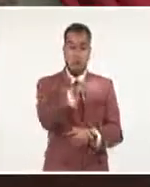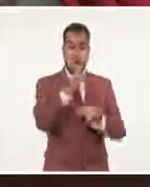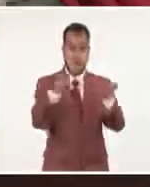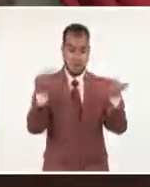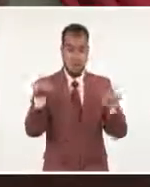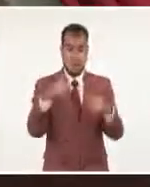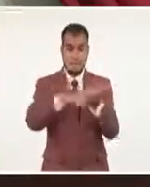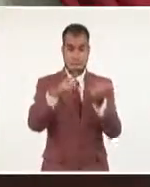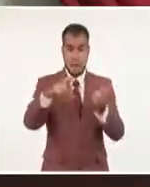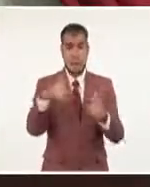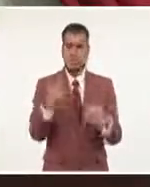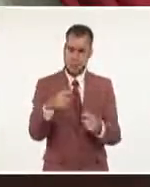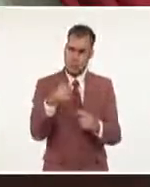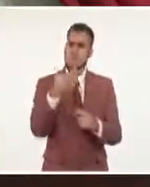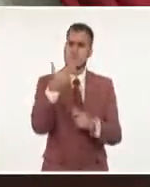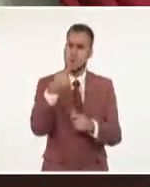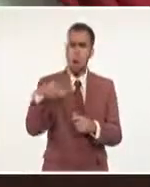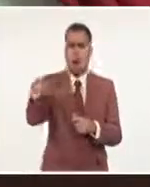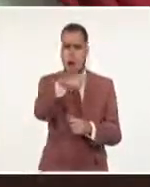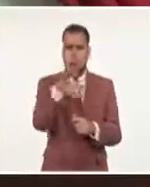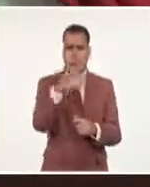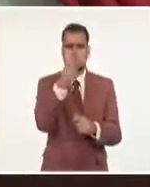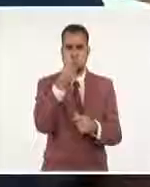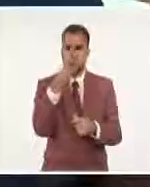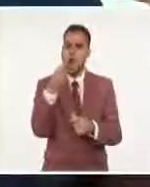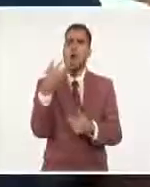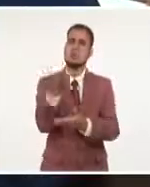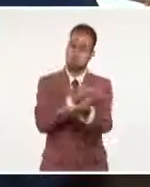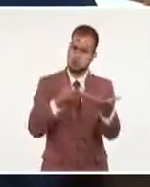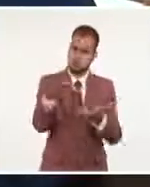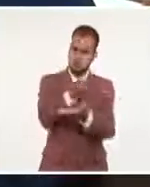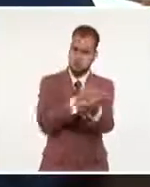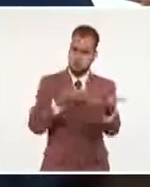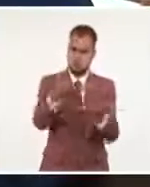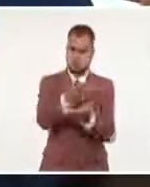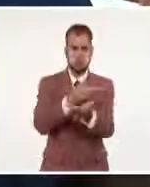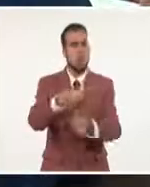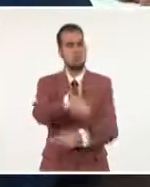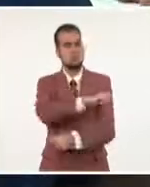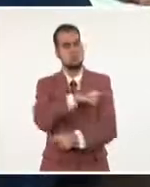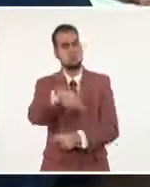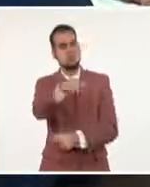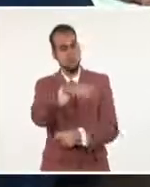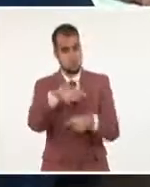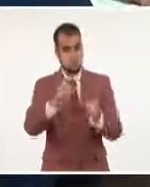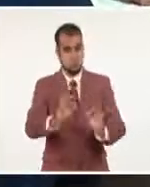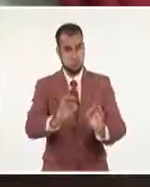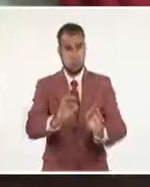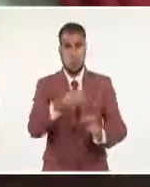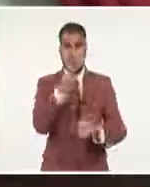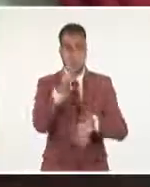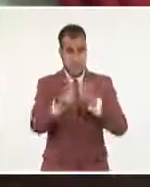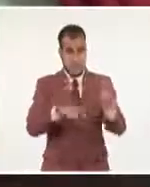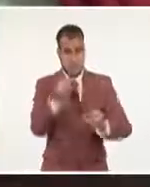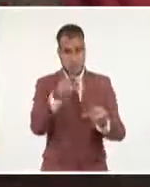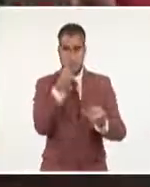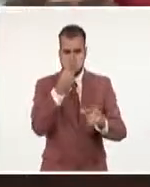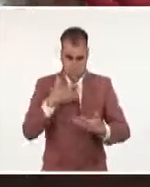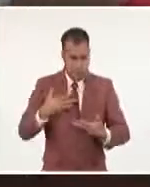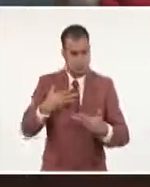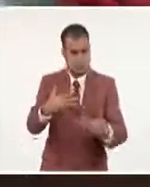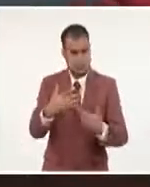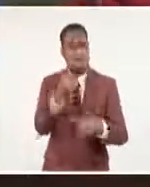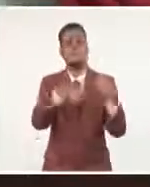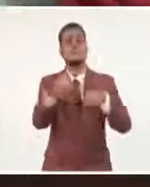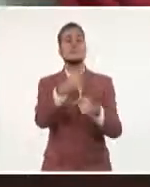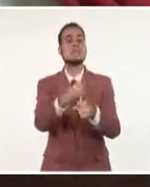espacio más auténtico y de mayor convocatoria para el debate honesto y aportador, que comprometa a los revolucionarios a estar al frente en las principales